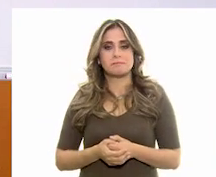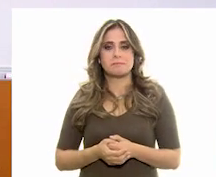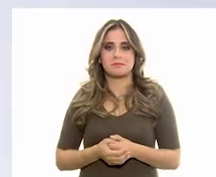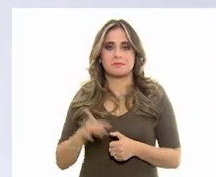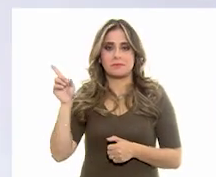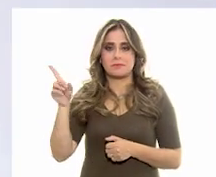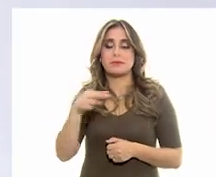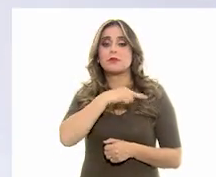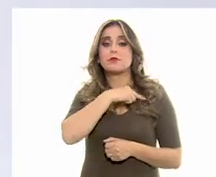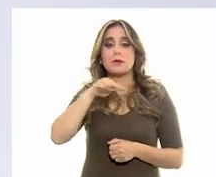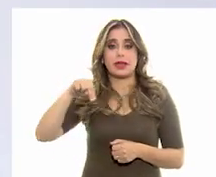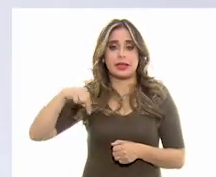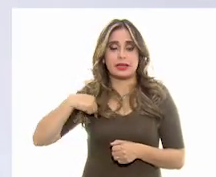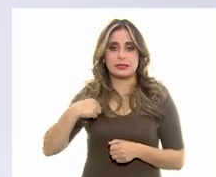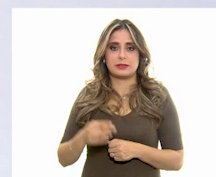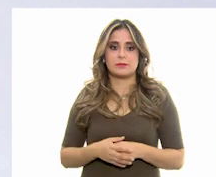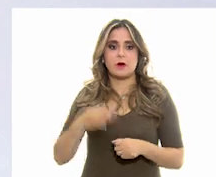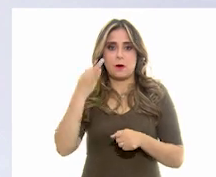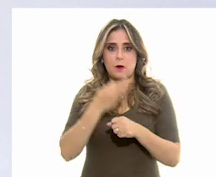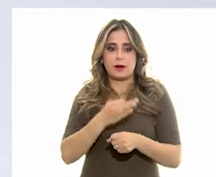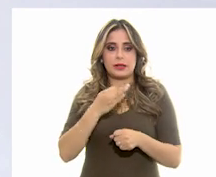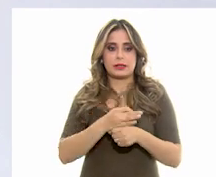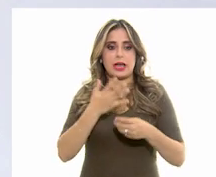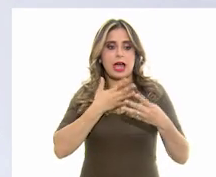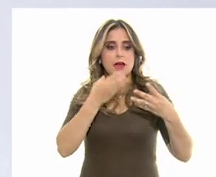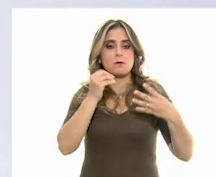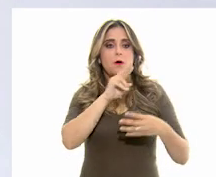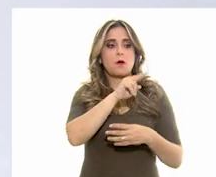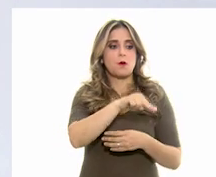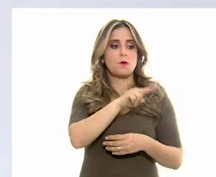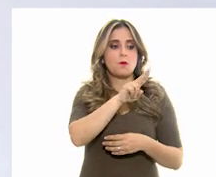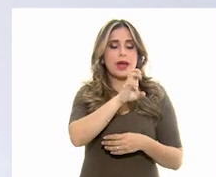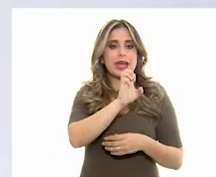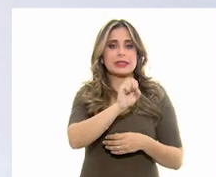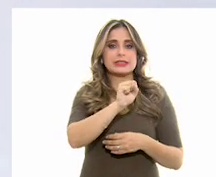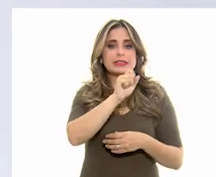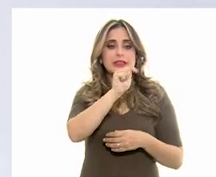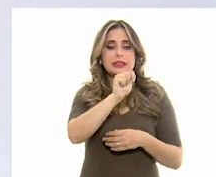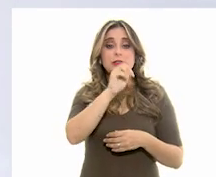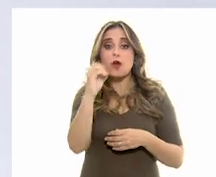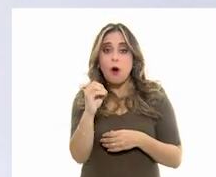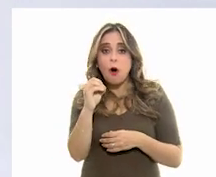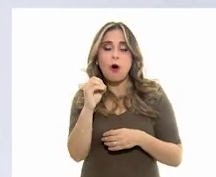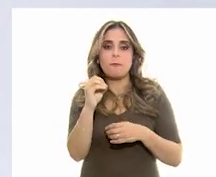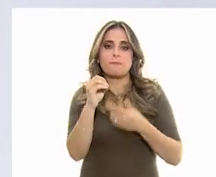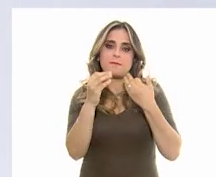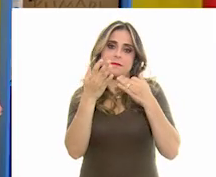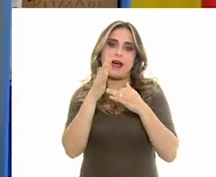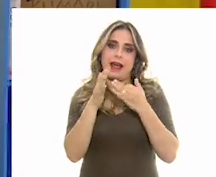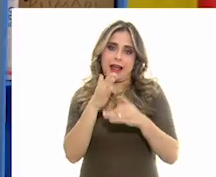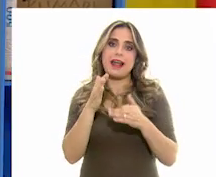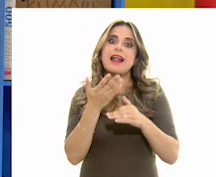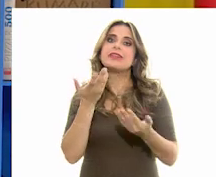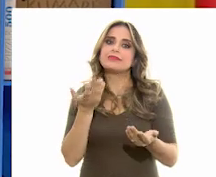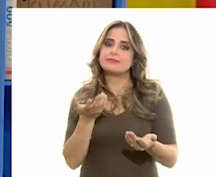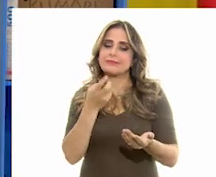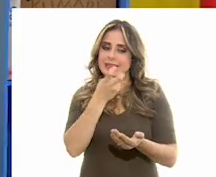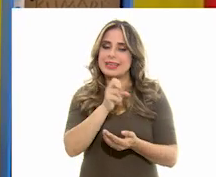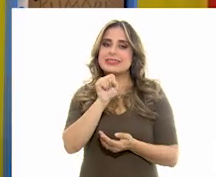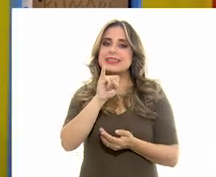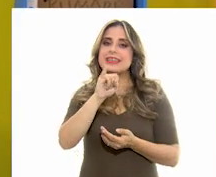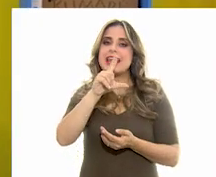Nuestro. Hoy tenemos muchas con sílabas trabadas. Sí, pero. Nuestro. Así poco a poquito. Así